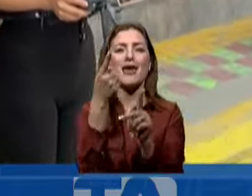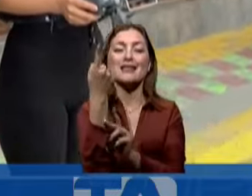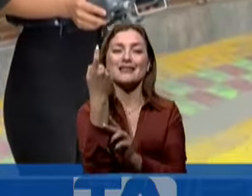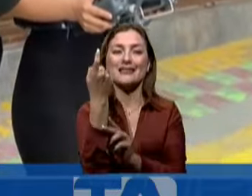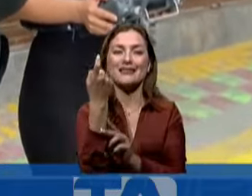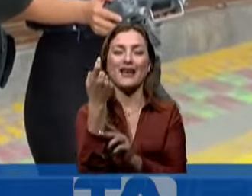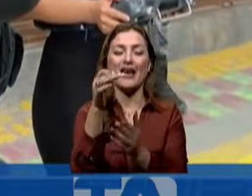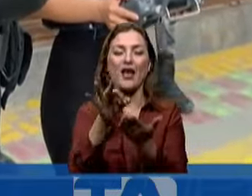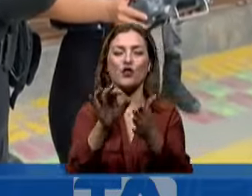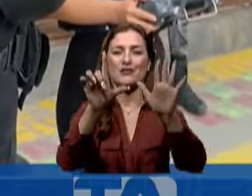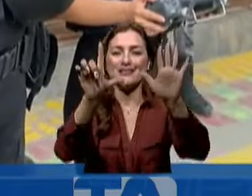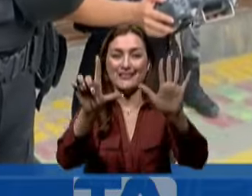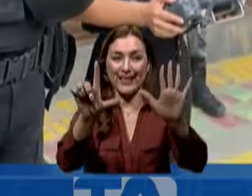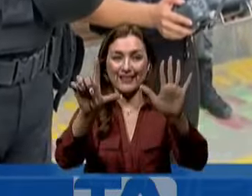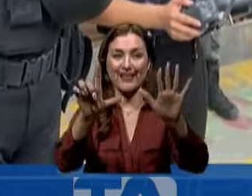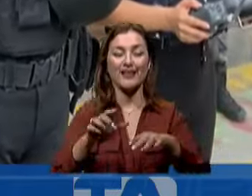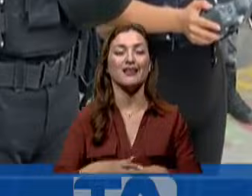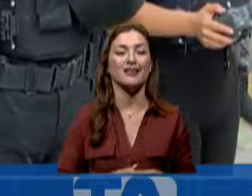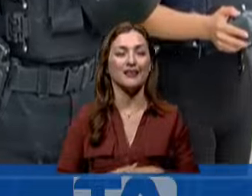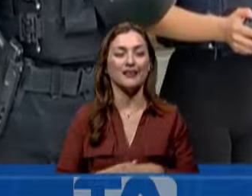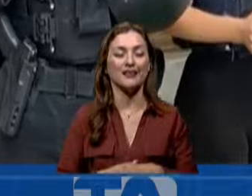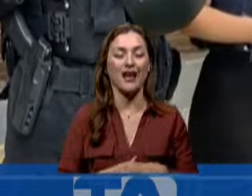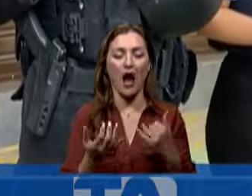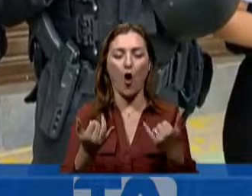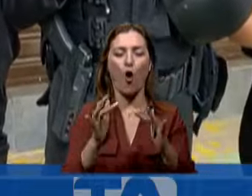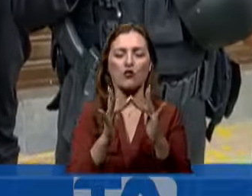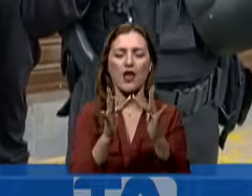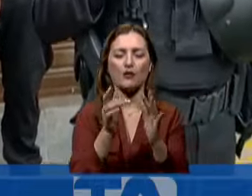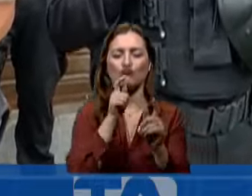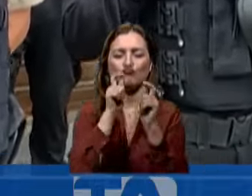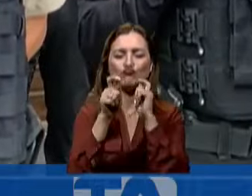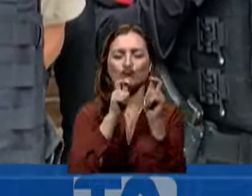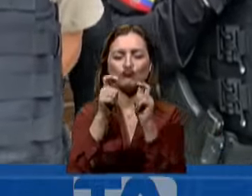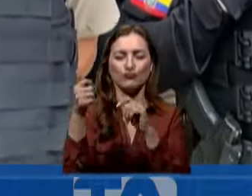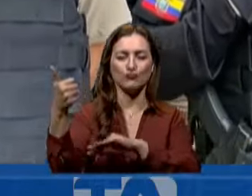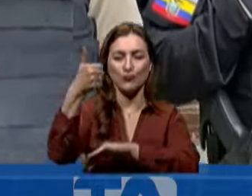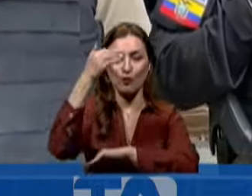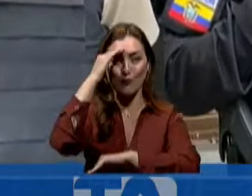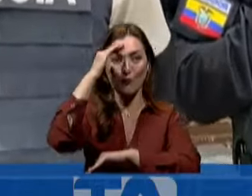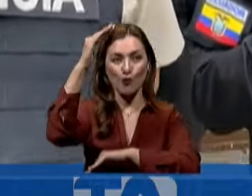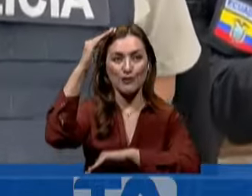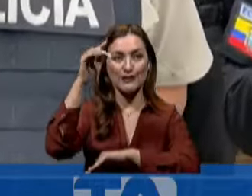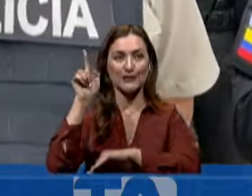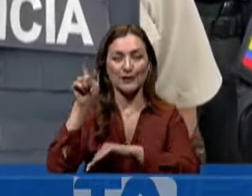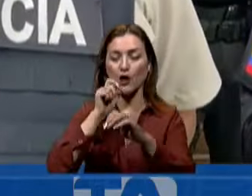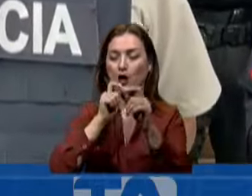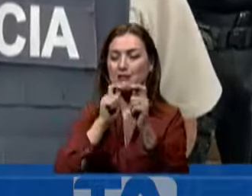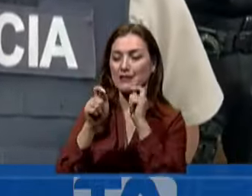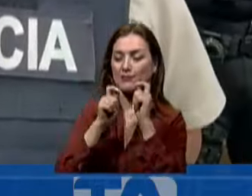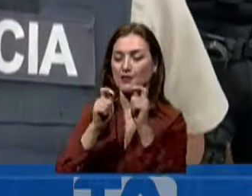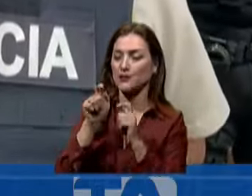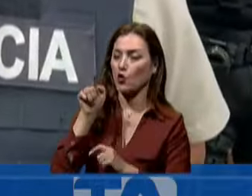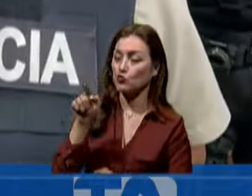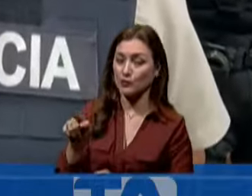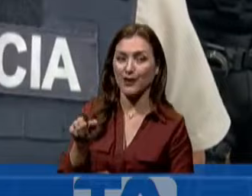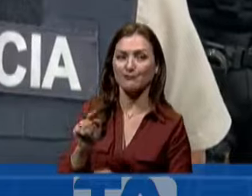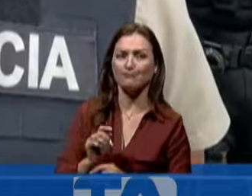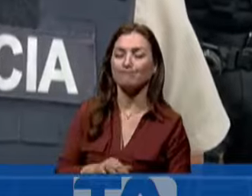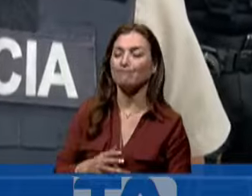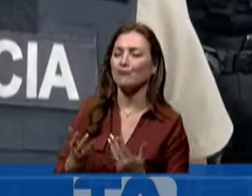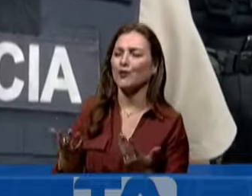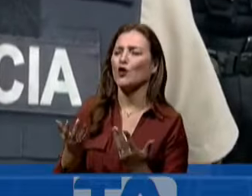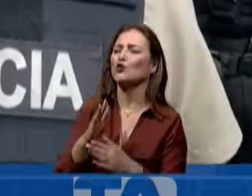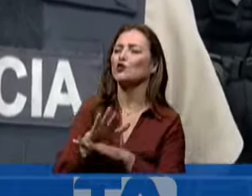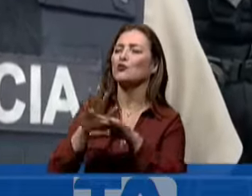7 cantones. Y justamente a esta hora de la mañana vamos a conversar con el general de la policía, Renato Ceballos. General, usted, para que nos comente